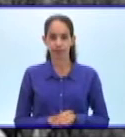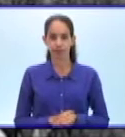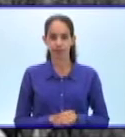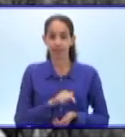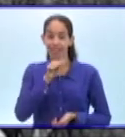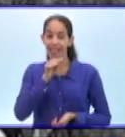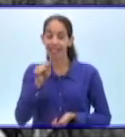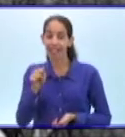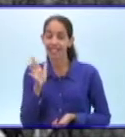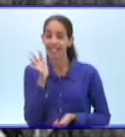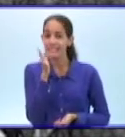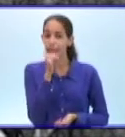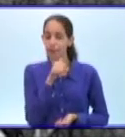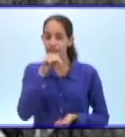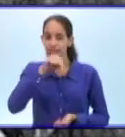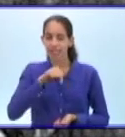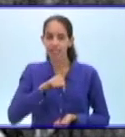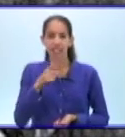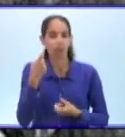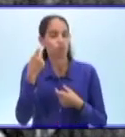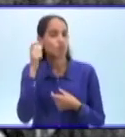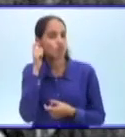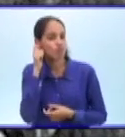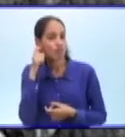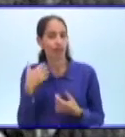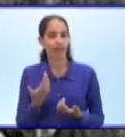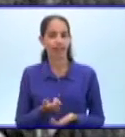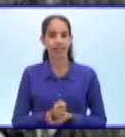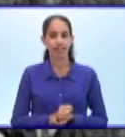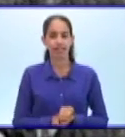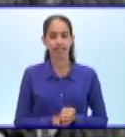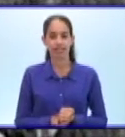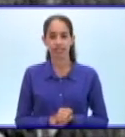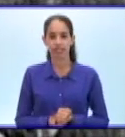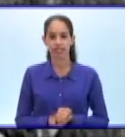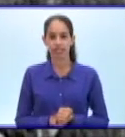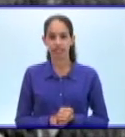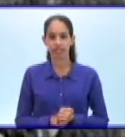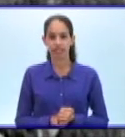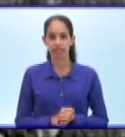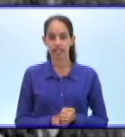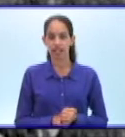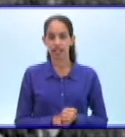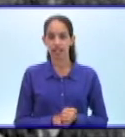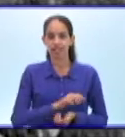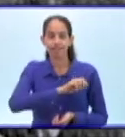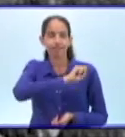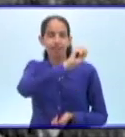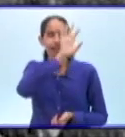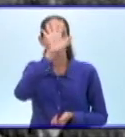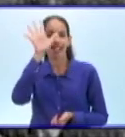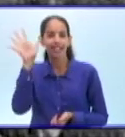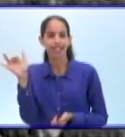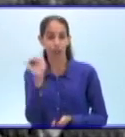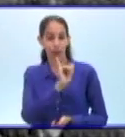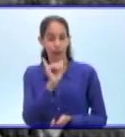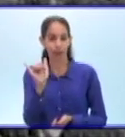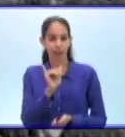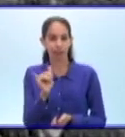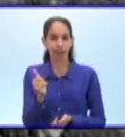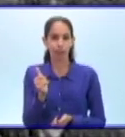mi Carmen, es tan bella, que si el cielo la atmósfera